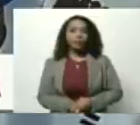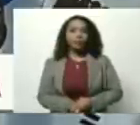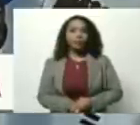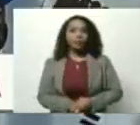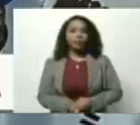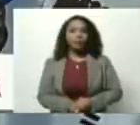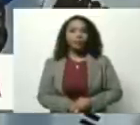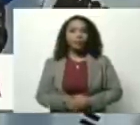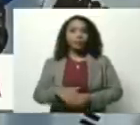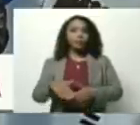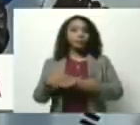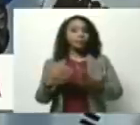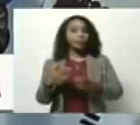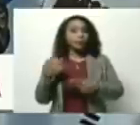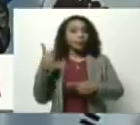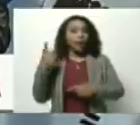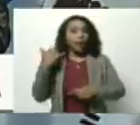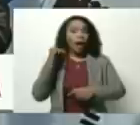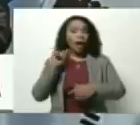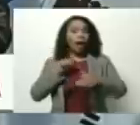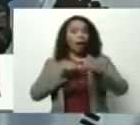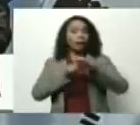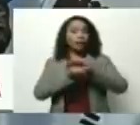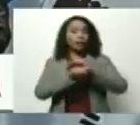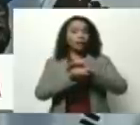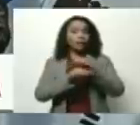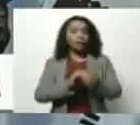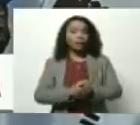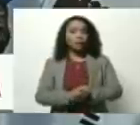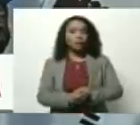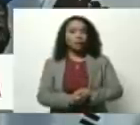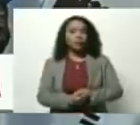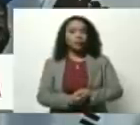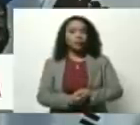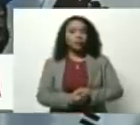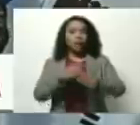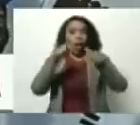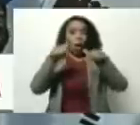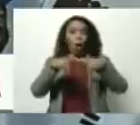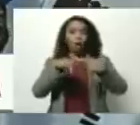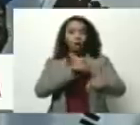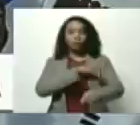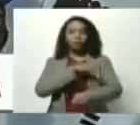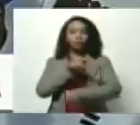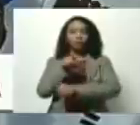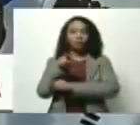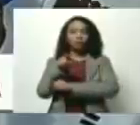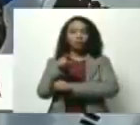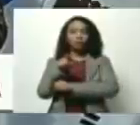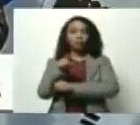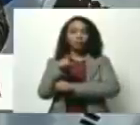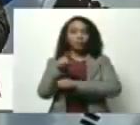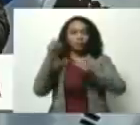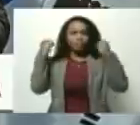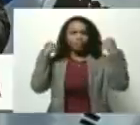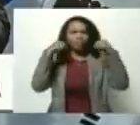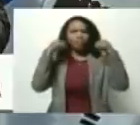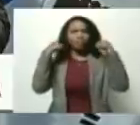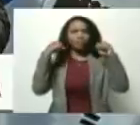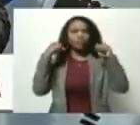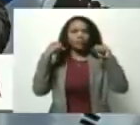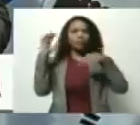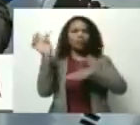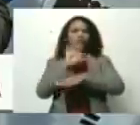a la cual tenía acceso el hoy acusado en el ejercicio de sus